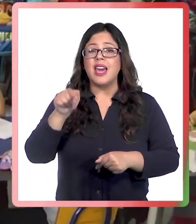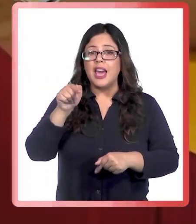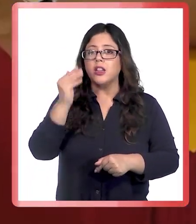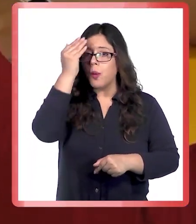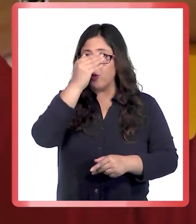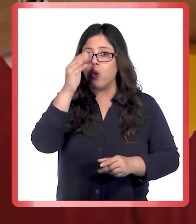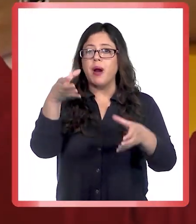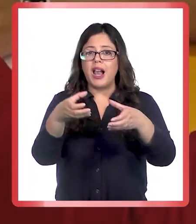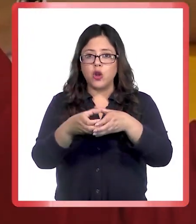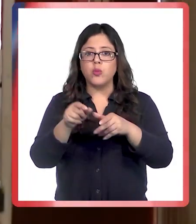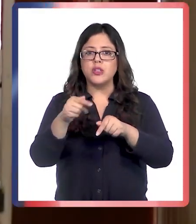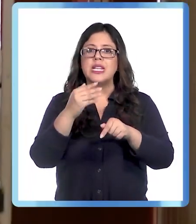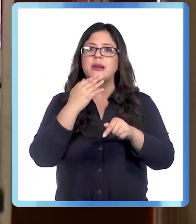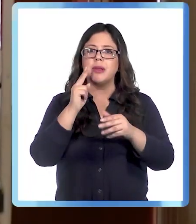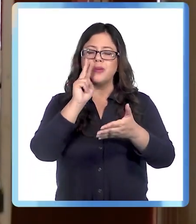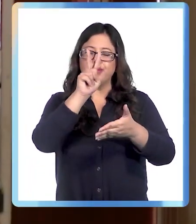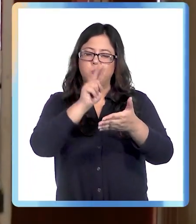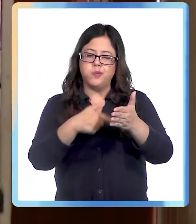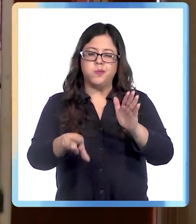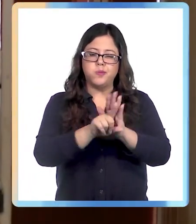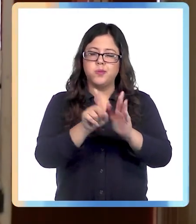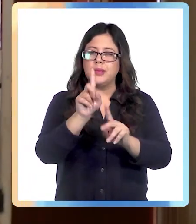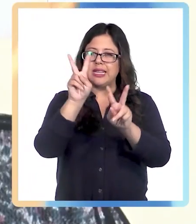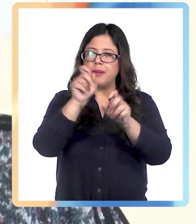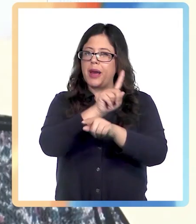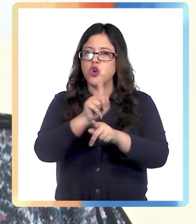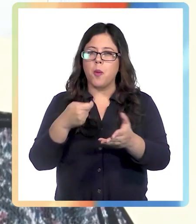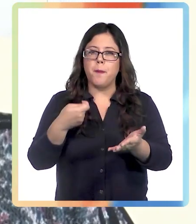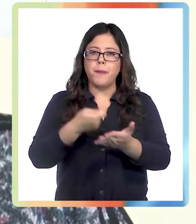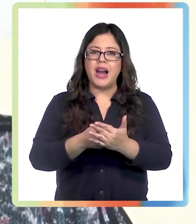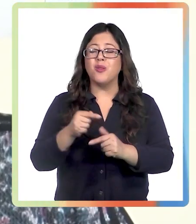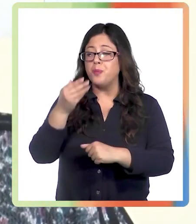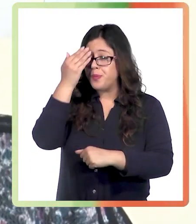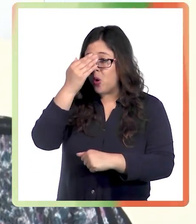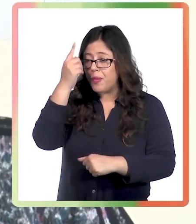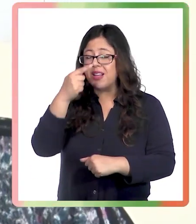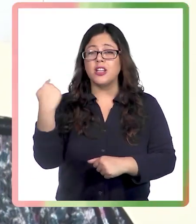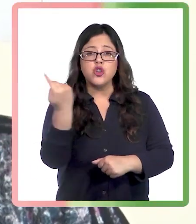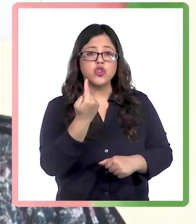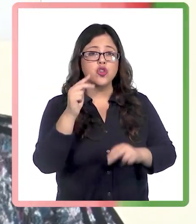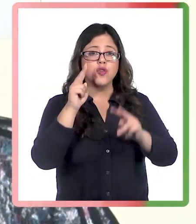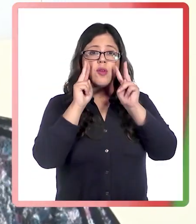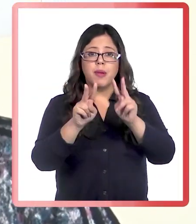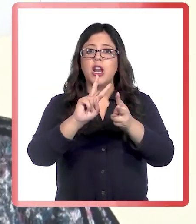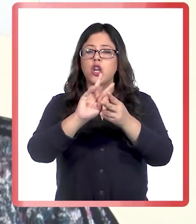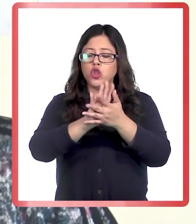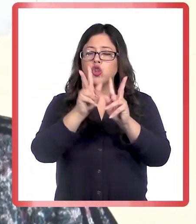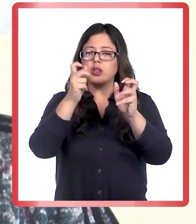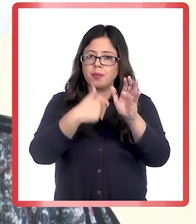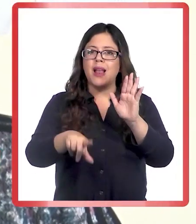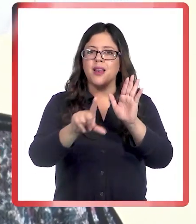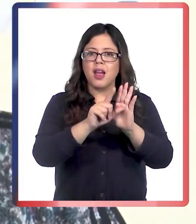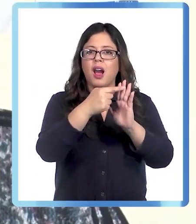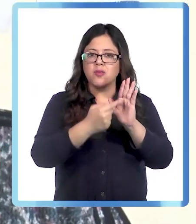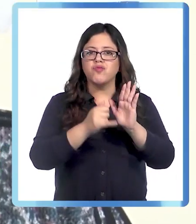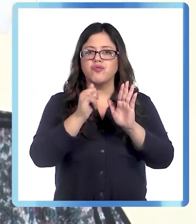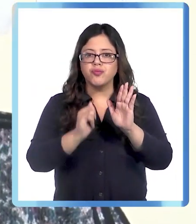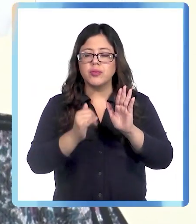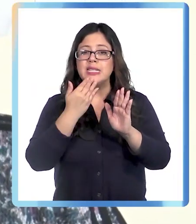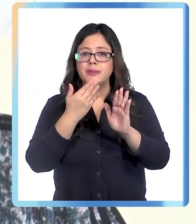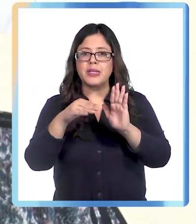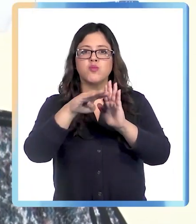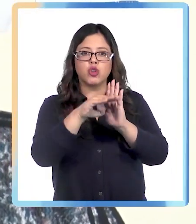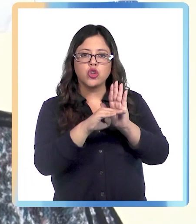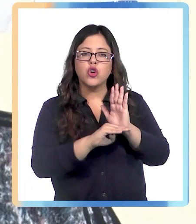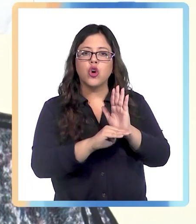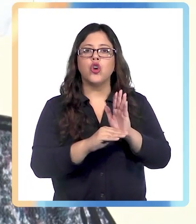ver la parte legal acerca del no pago. Es bastante preocupante. Nosotros vamos a ver todo lo que legalmente corresponda. Tenemos un protocolo que además nos